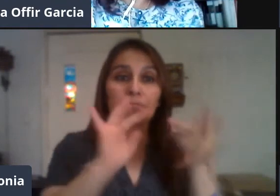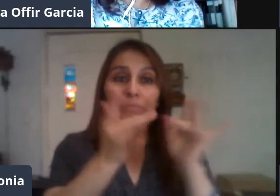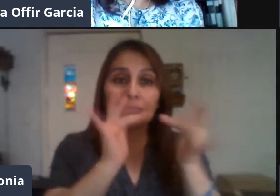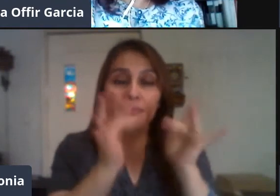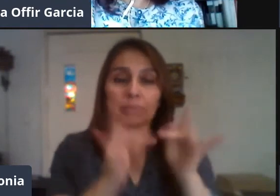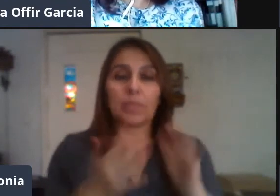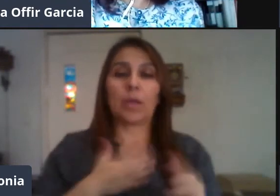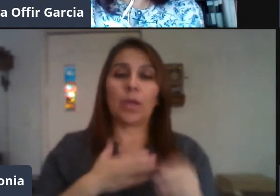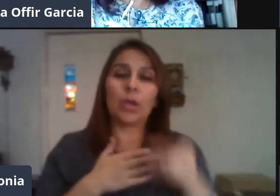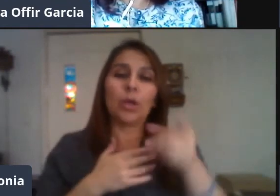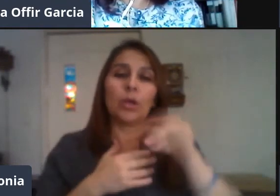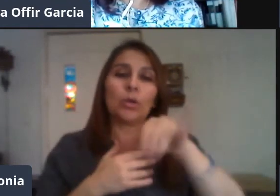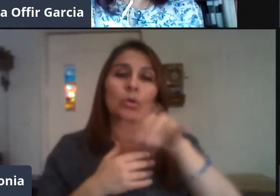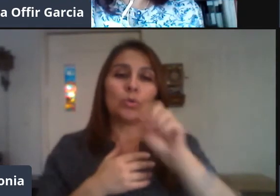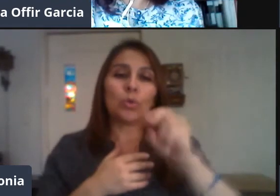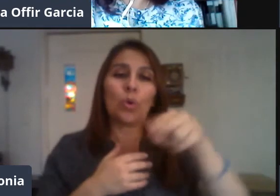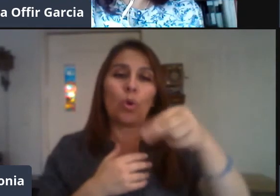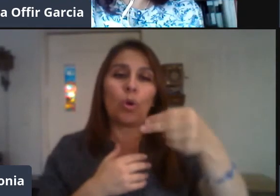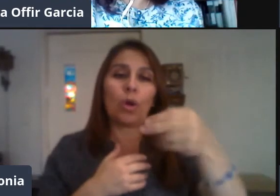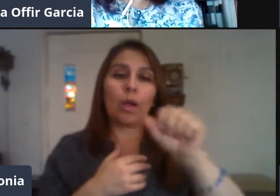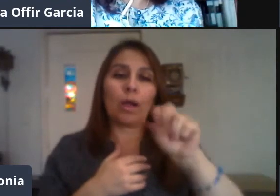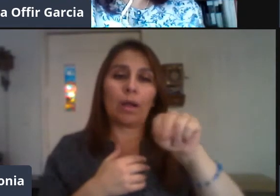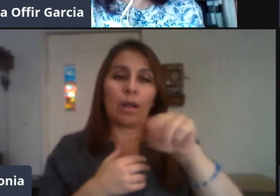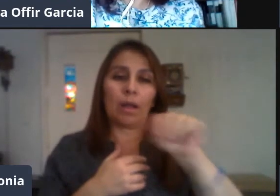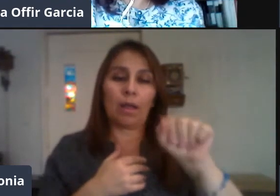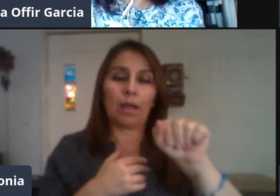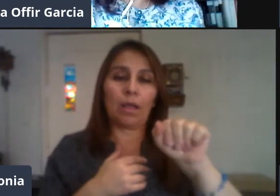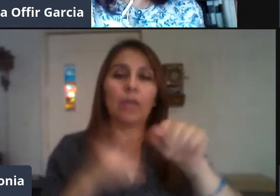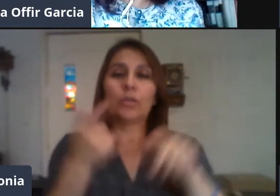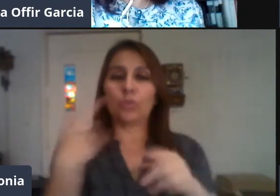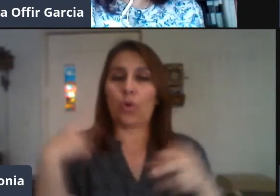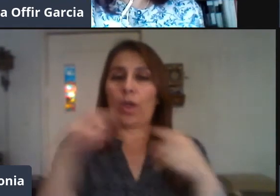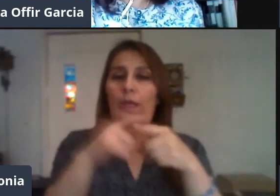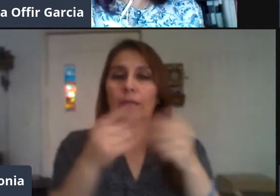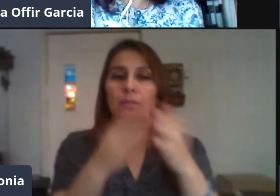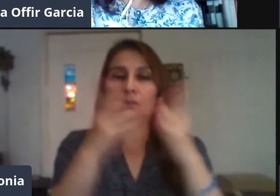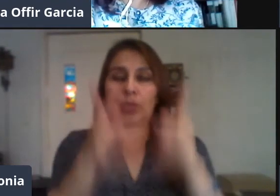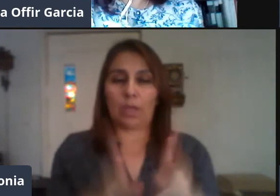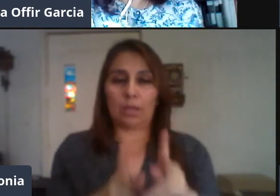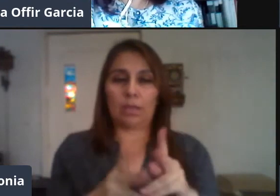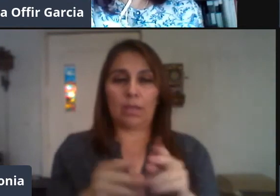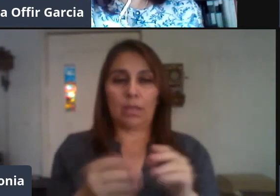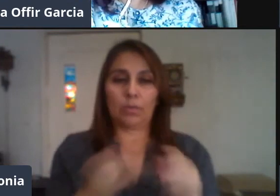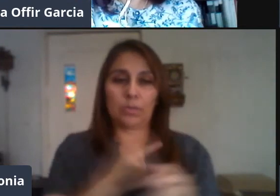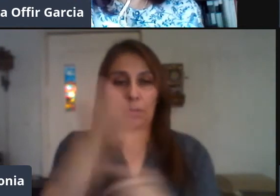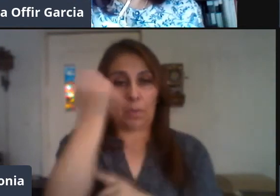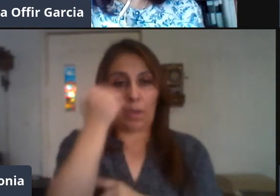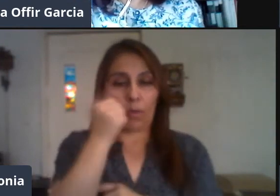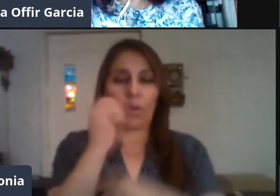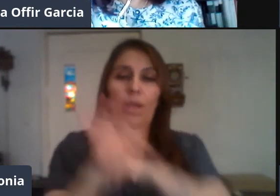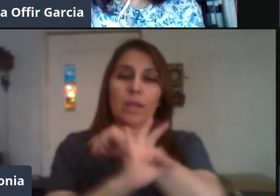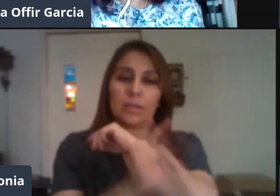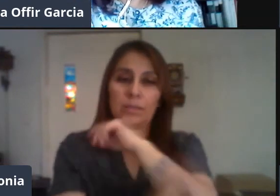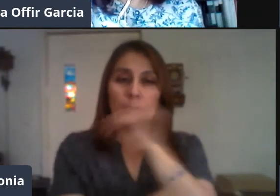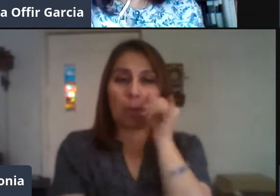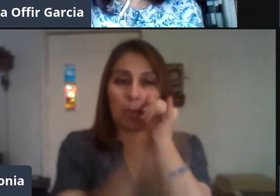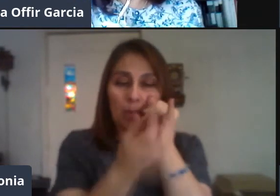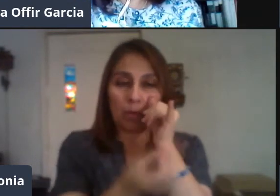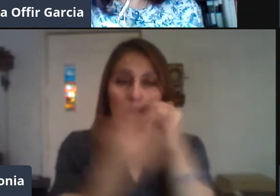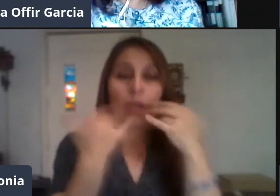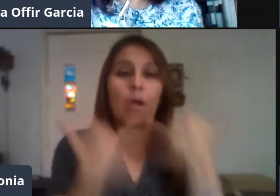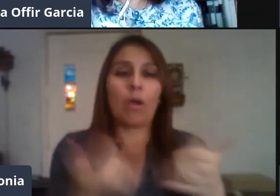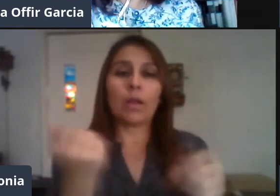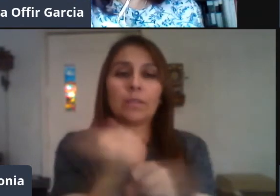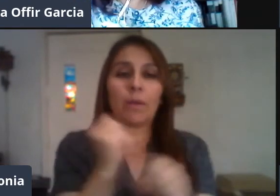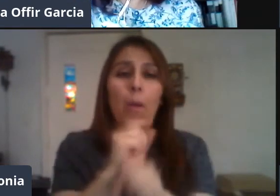se sabía egresada de la pedagógica licenciada en psicología y pedagogía actualmente trabajo con primera infancia y